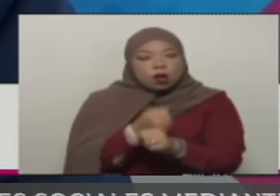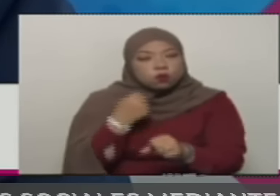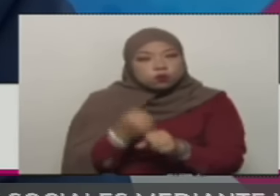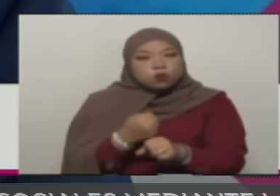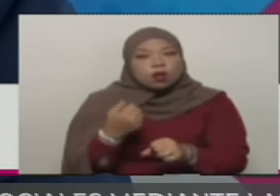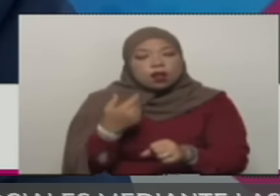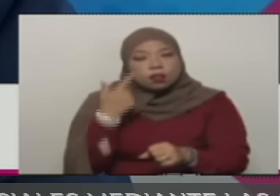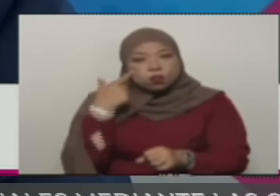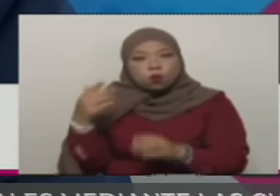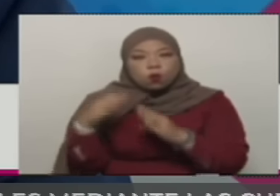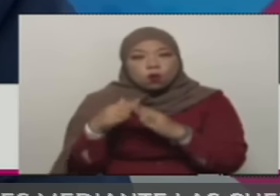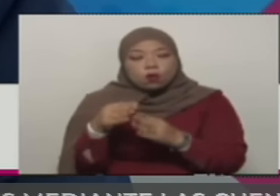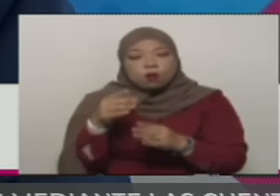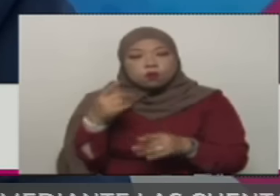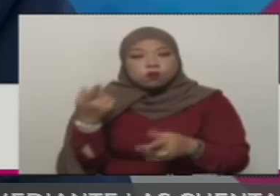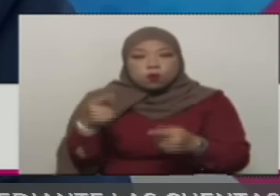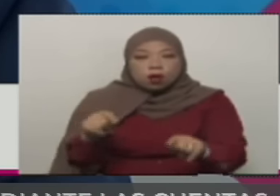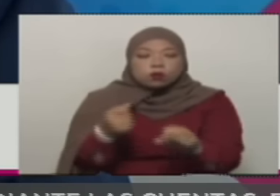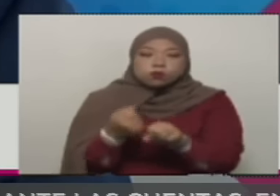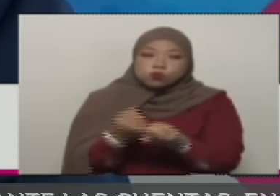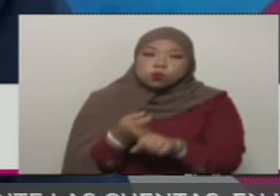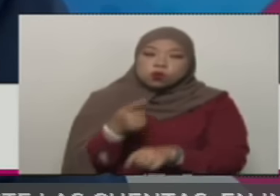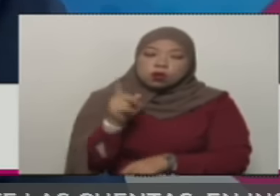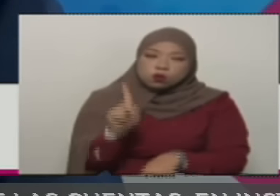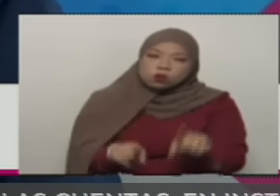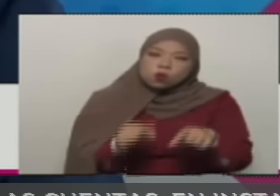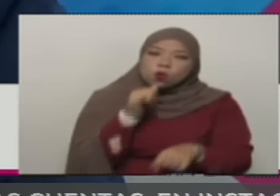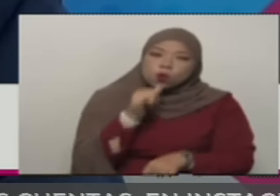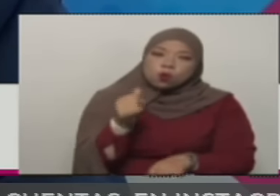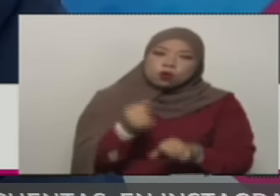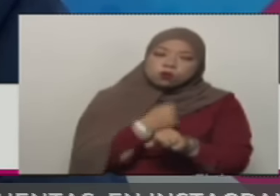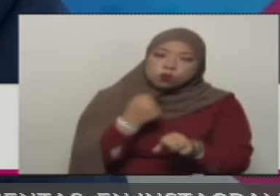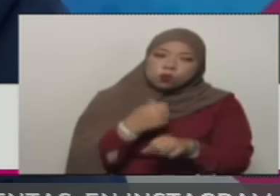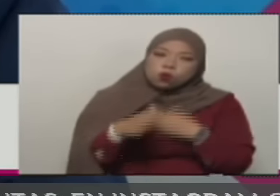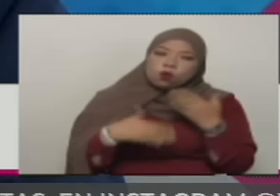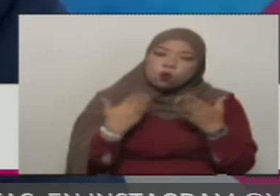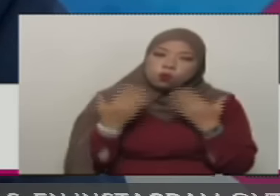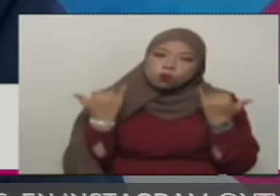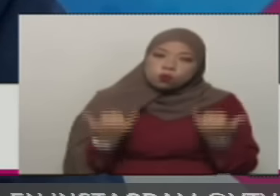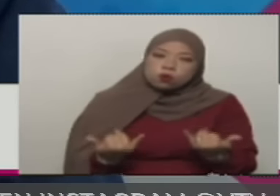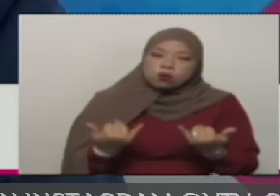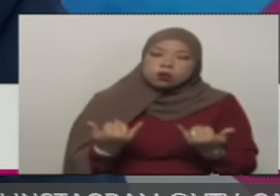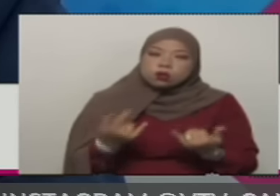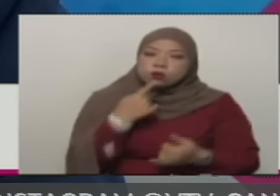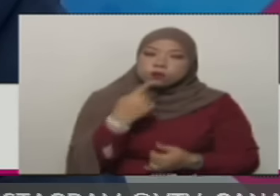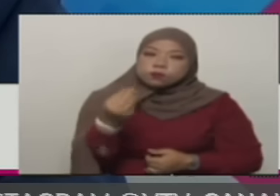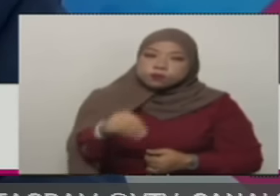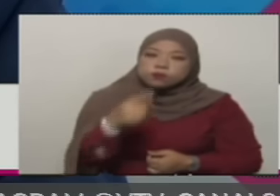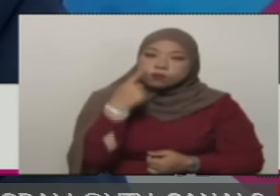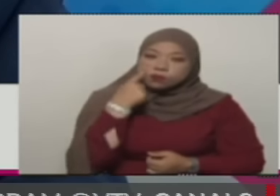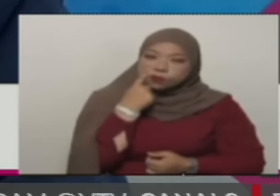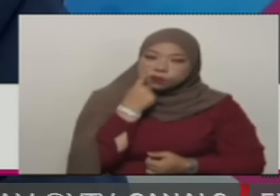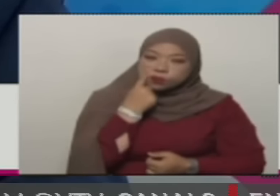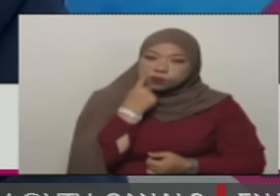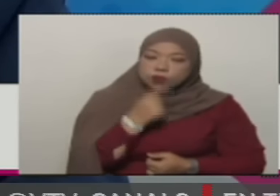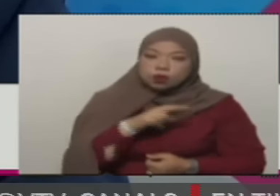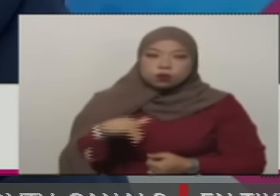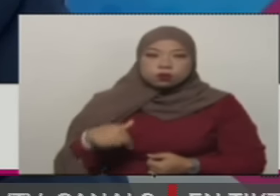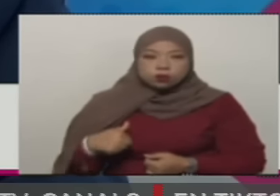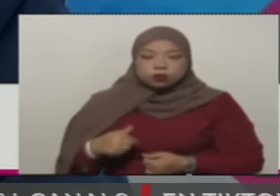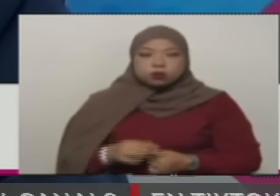Casa Blanca amenazando con más sanciones y bloqueos. ¿Se garantizaría este crecimiento económico que estamos viviendo? Nosotros